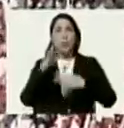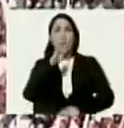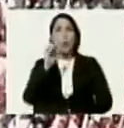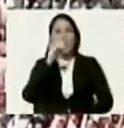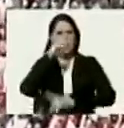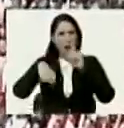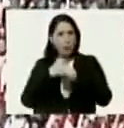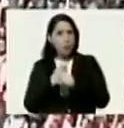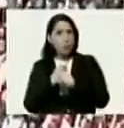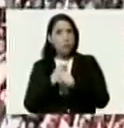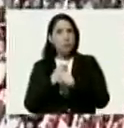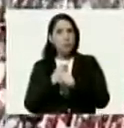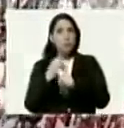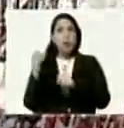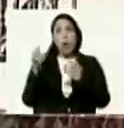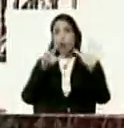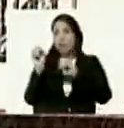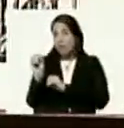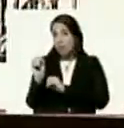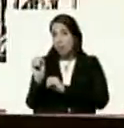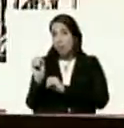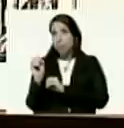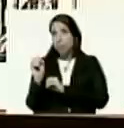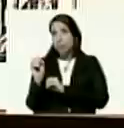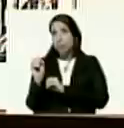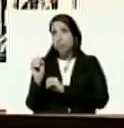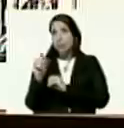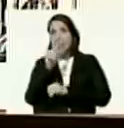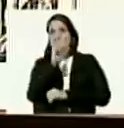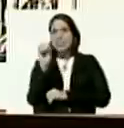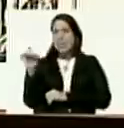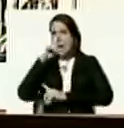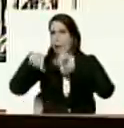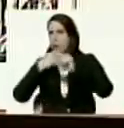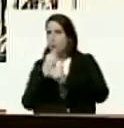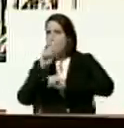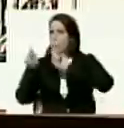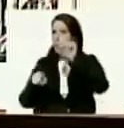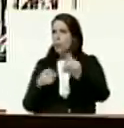años, 80, 100 años.